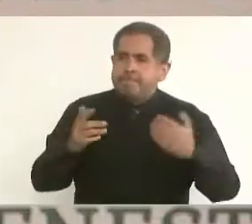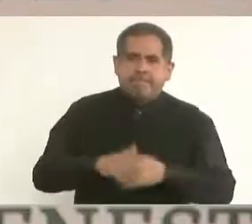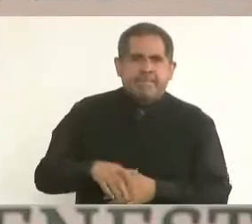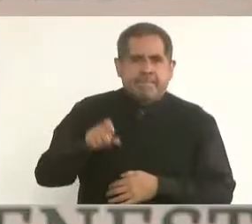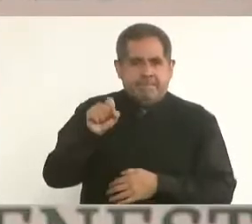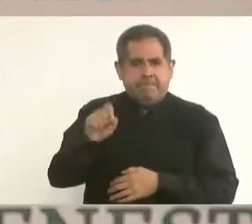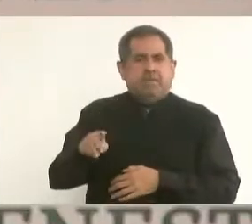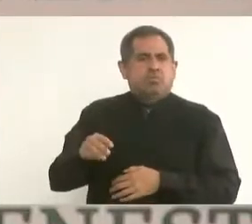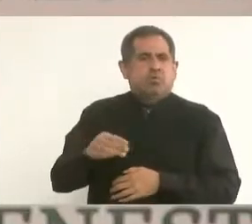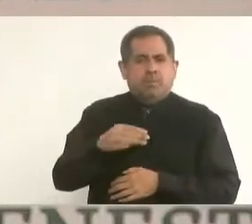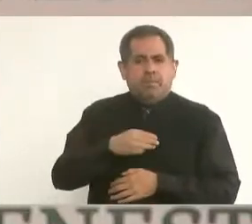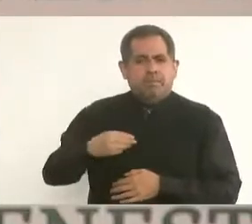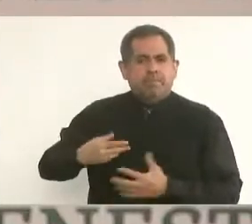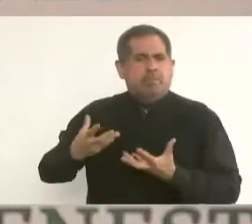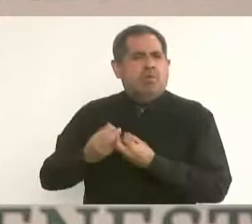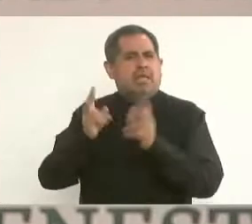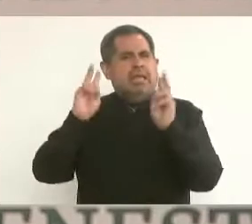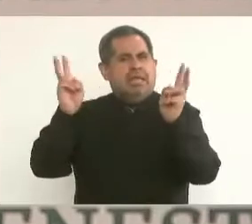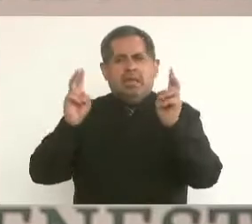las guardias blancas